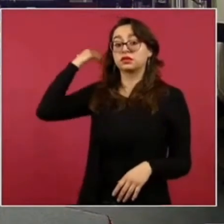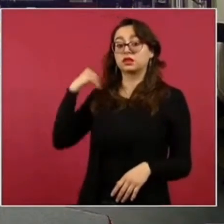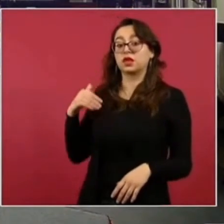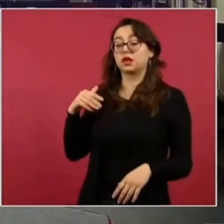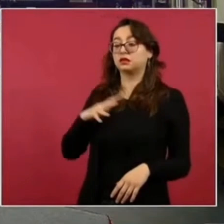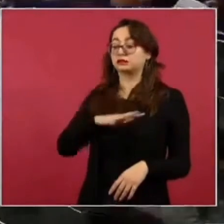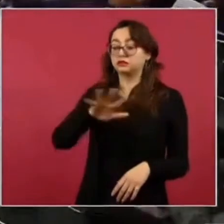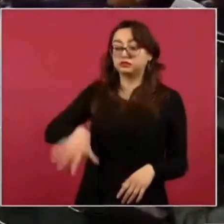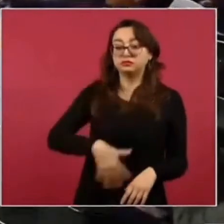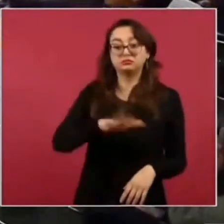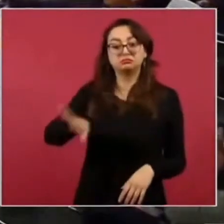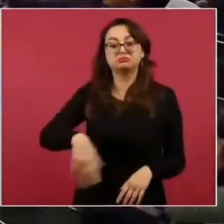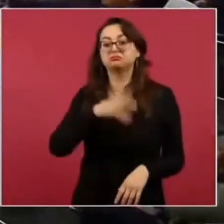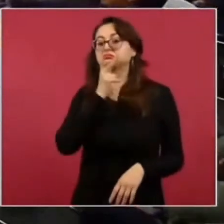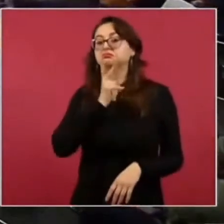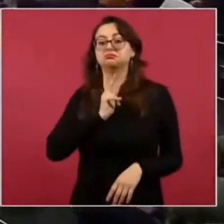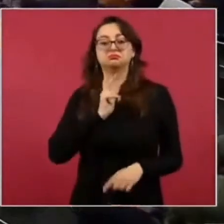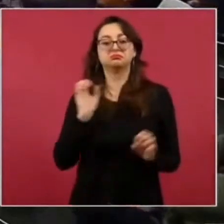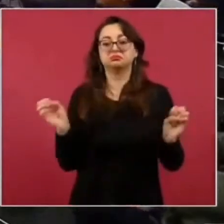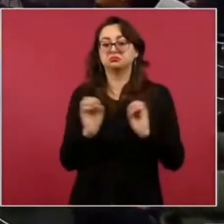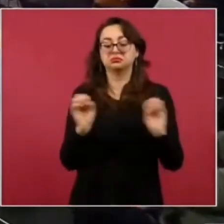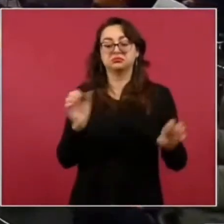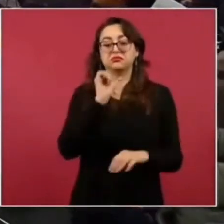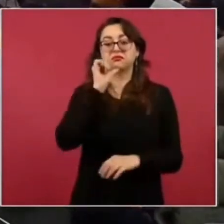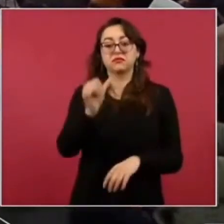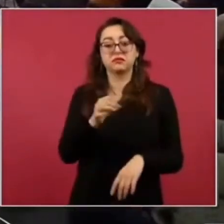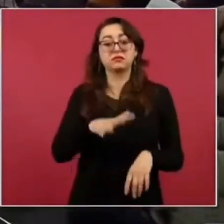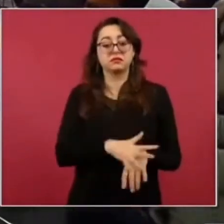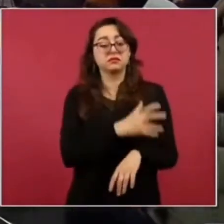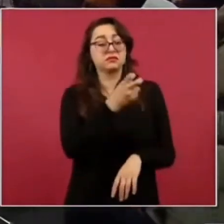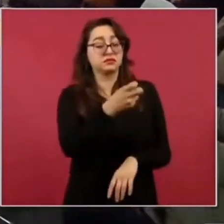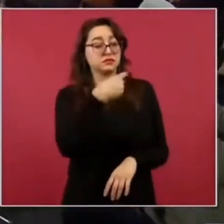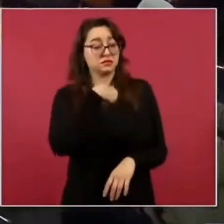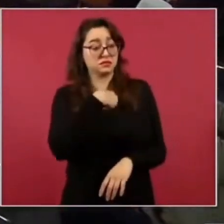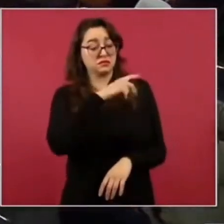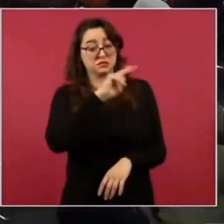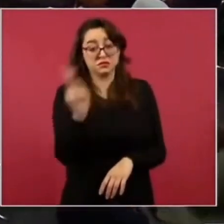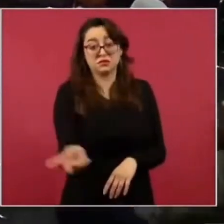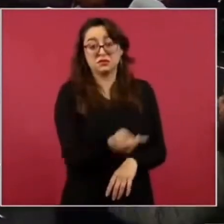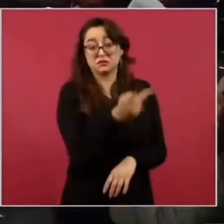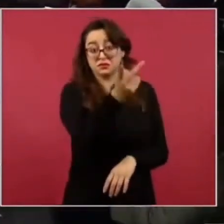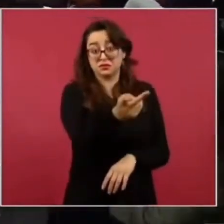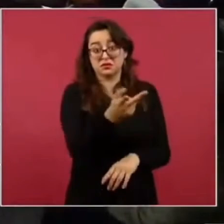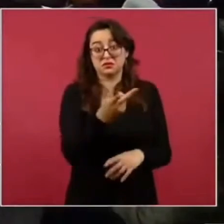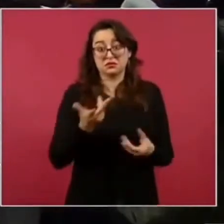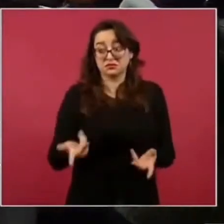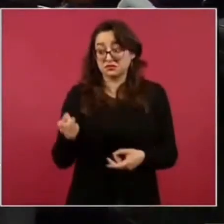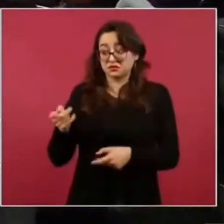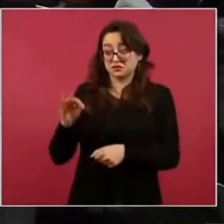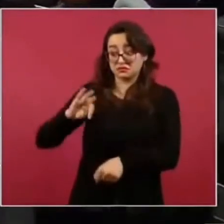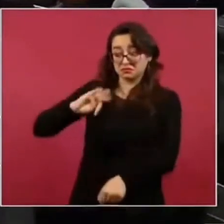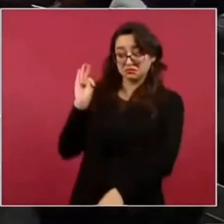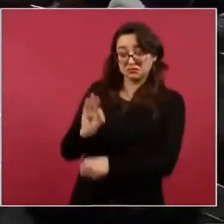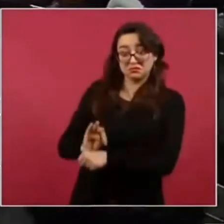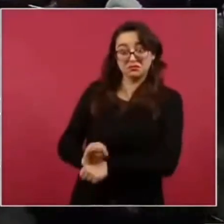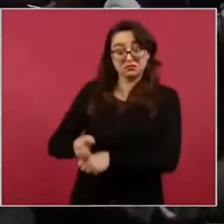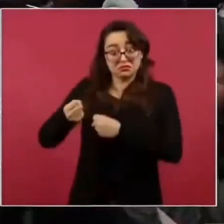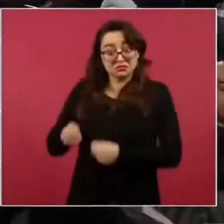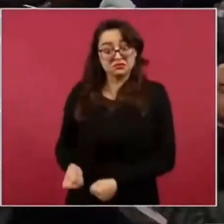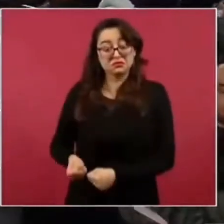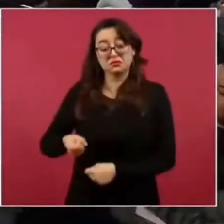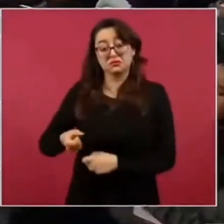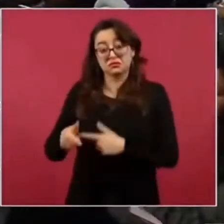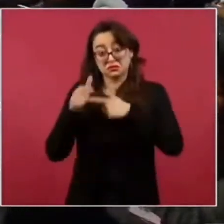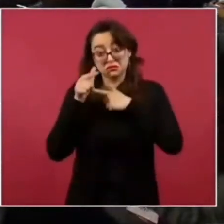tener nuevos yacimientos. Por eso es la importancia de mi pregunta, de comentarle si va a tener una valoración importante dentro